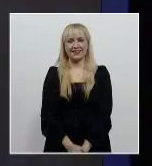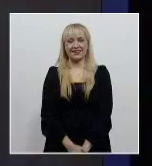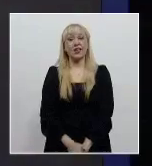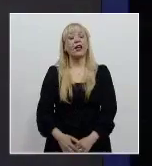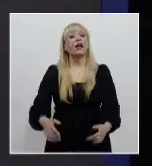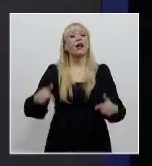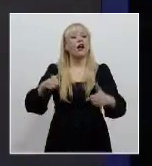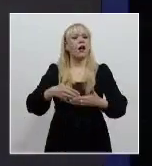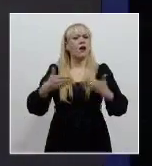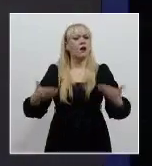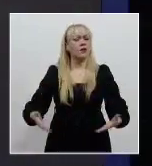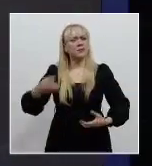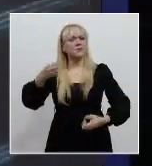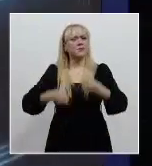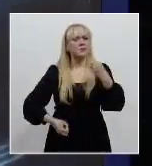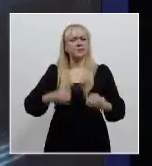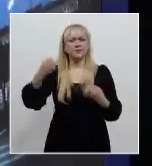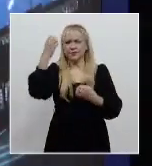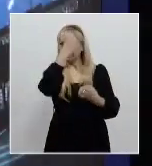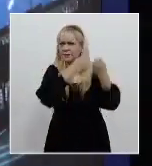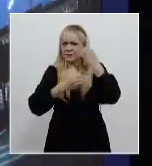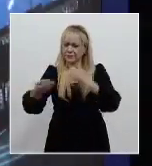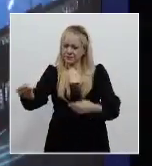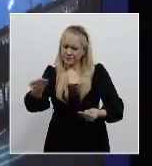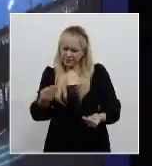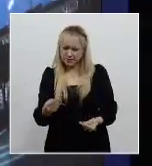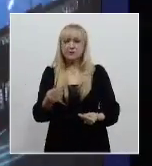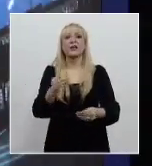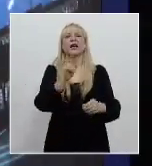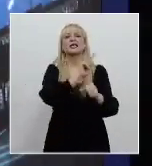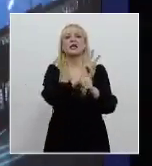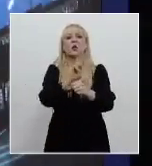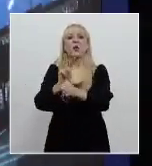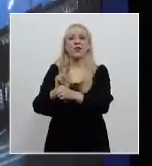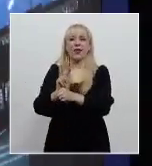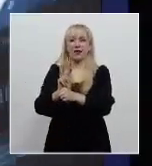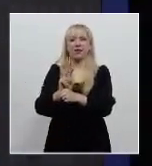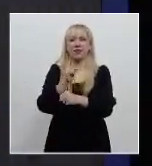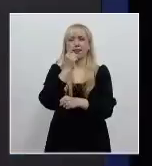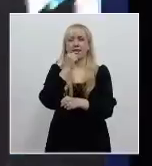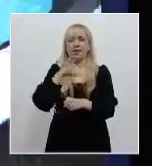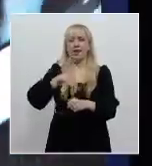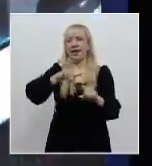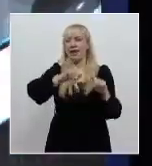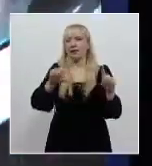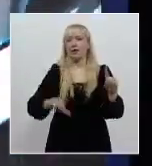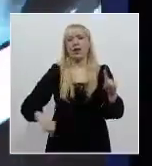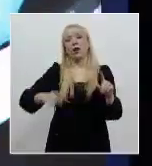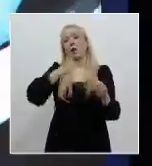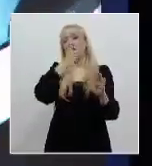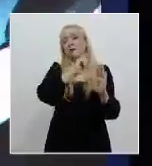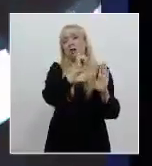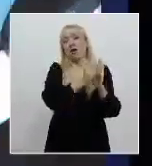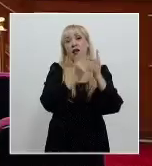El Pleno resolvió un recurso de revisión en materia de seguridad nacional previsto en la Ley de